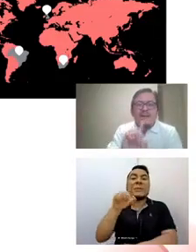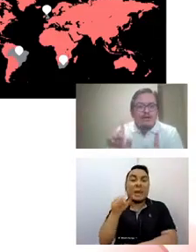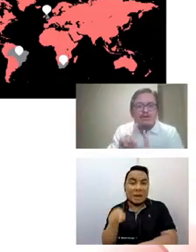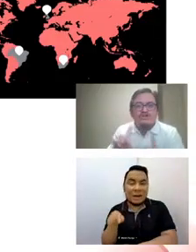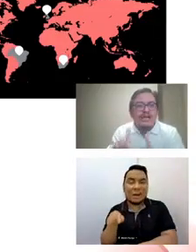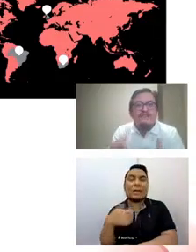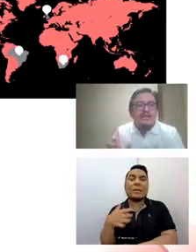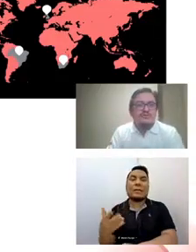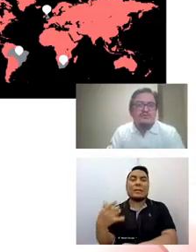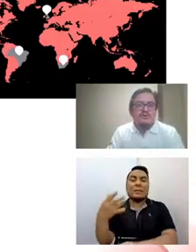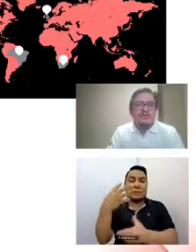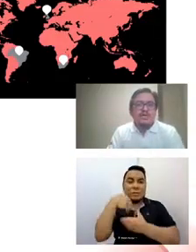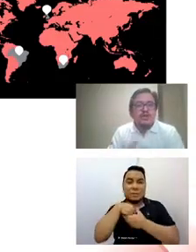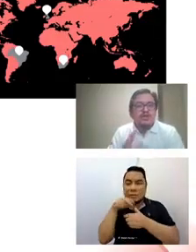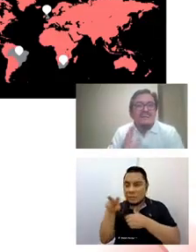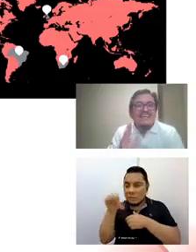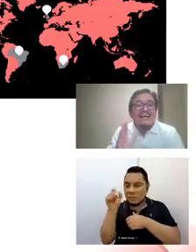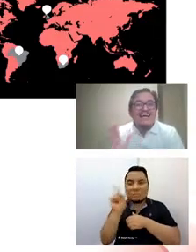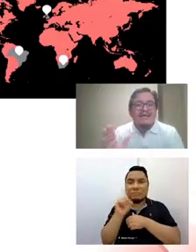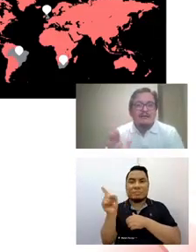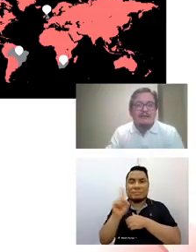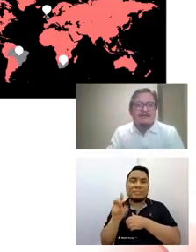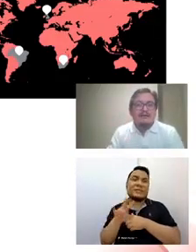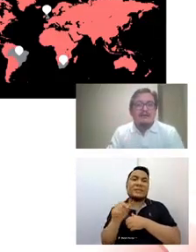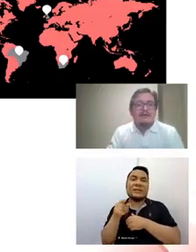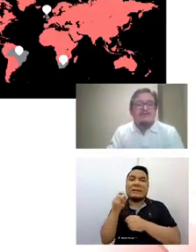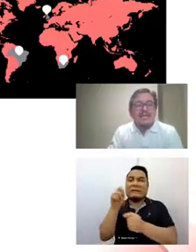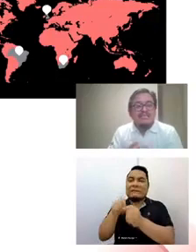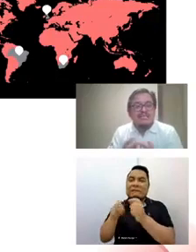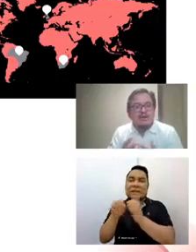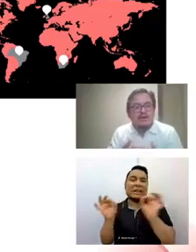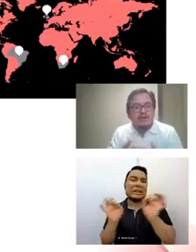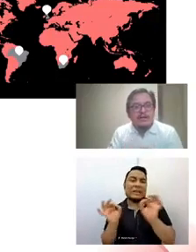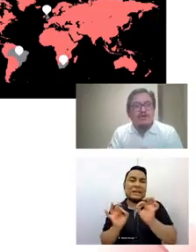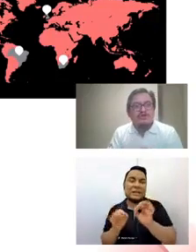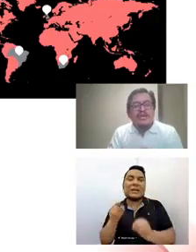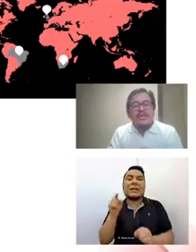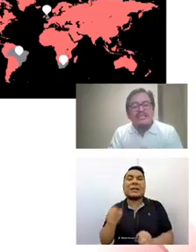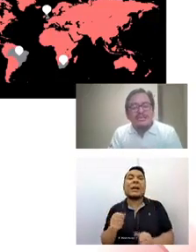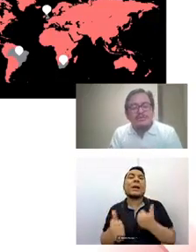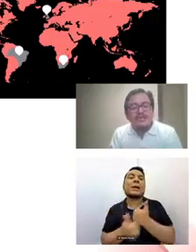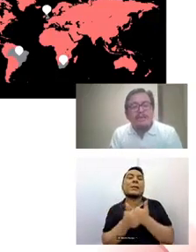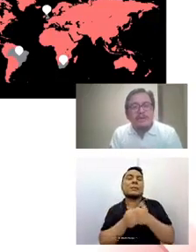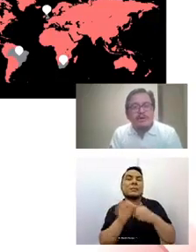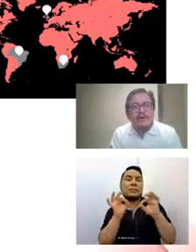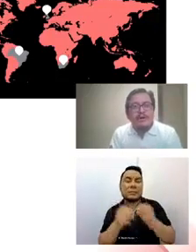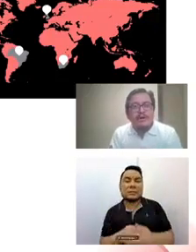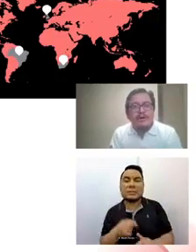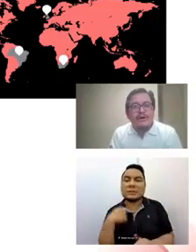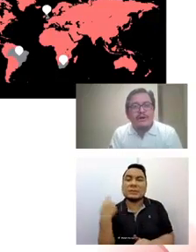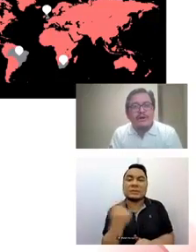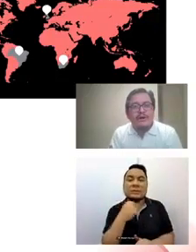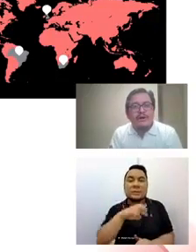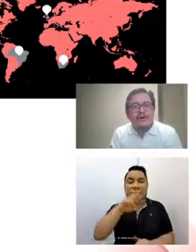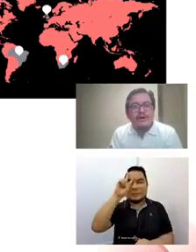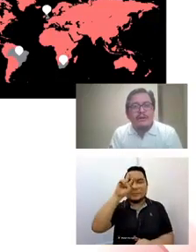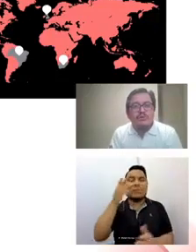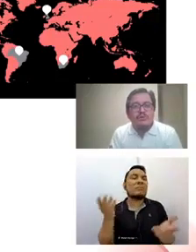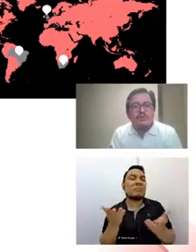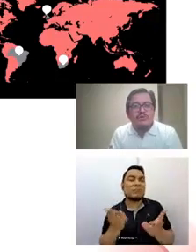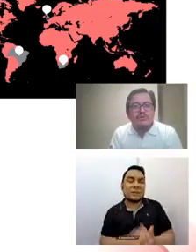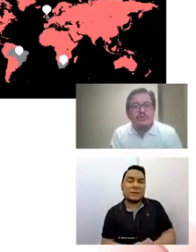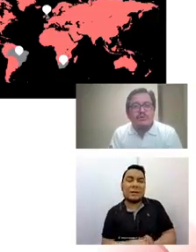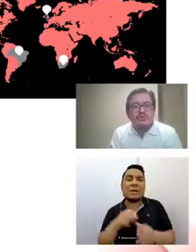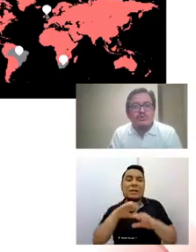sistema inmunológico no va a reconocer al virus y no lo va a atacar. Entonces, eso es lo peligroso. ¿En qué estamos en el Perú, en